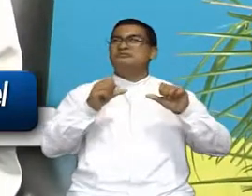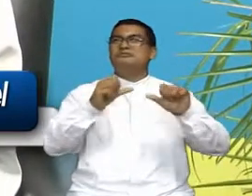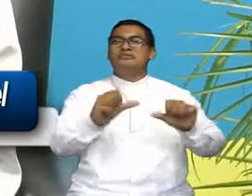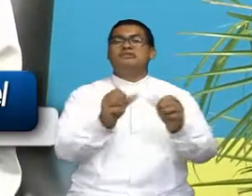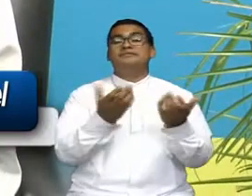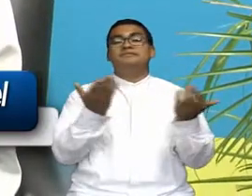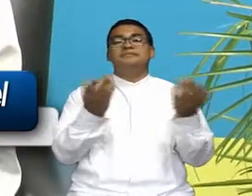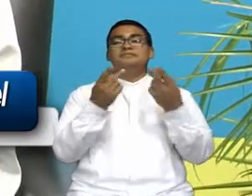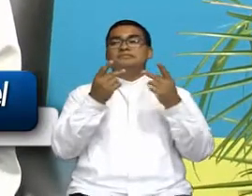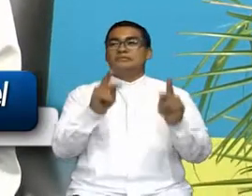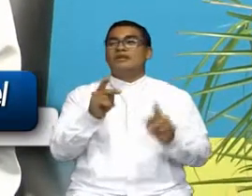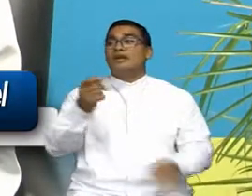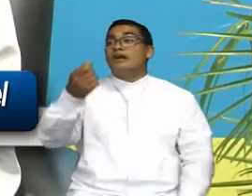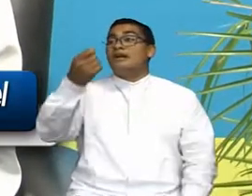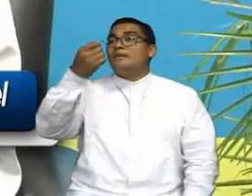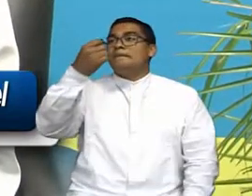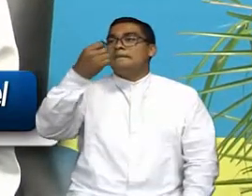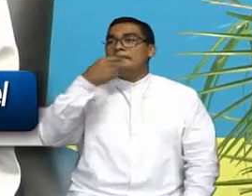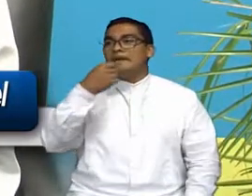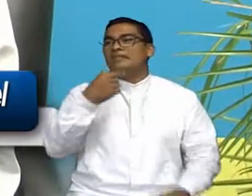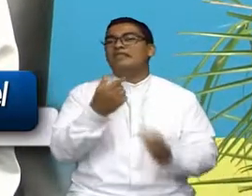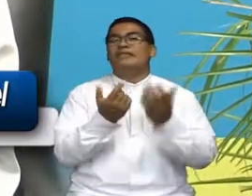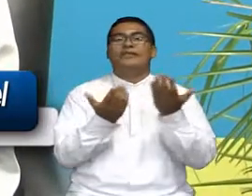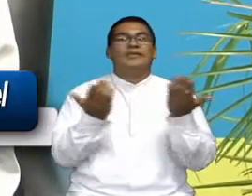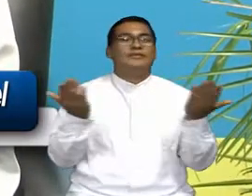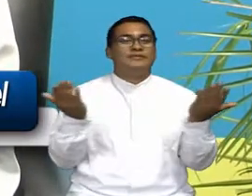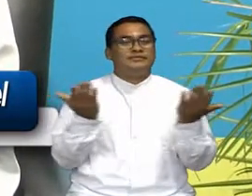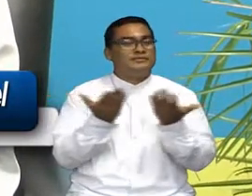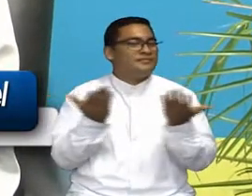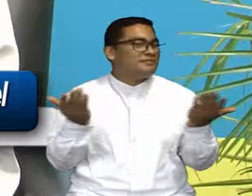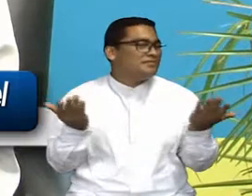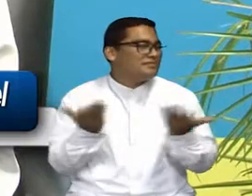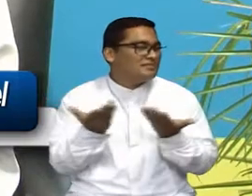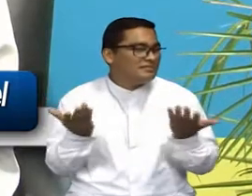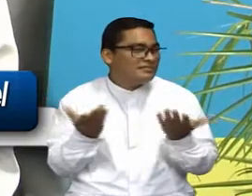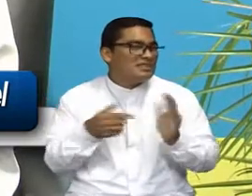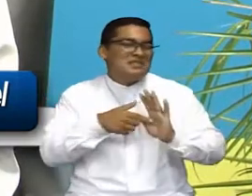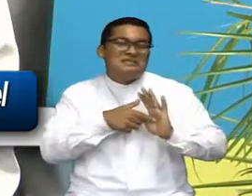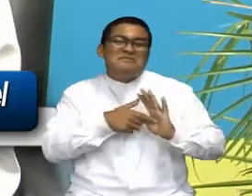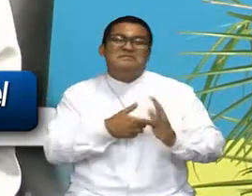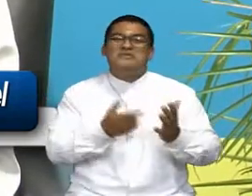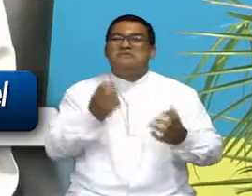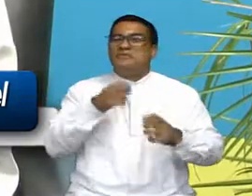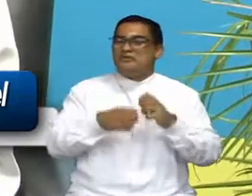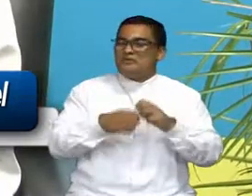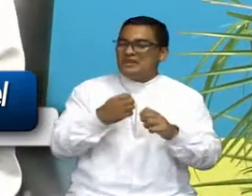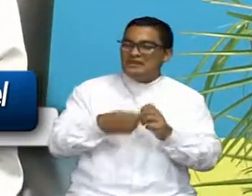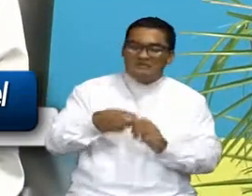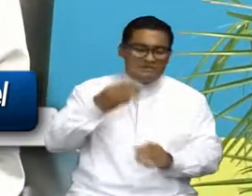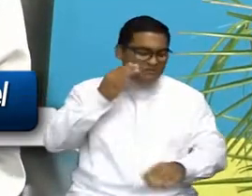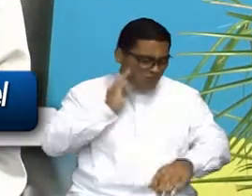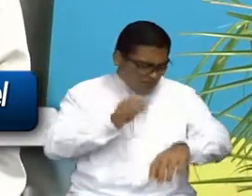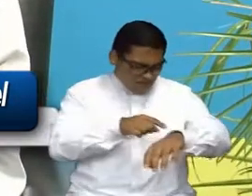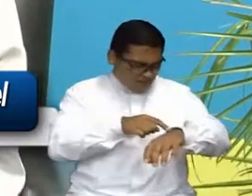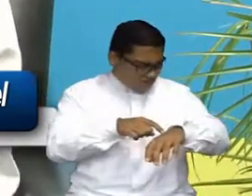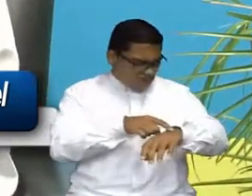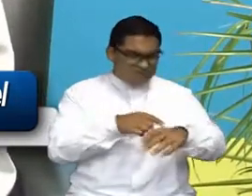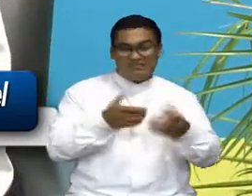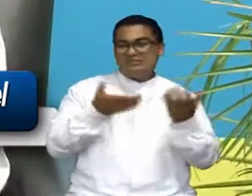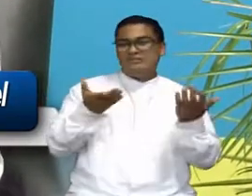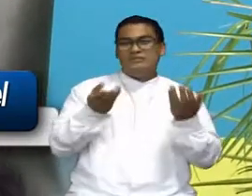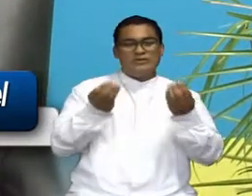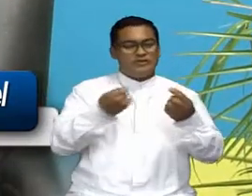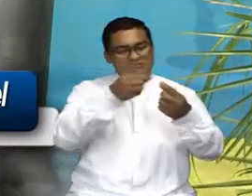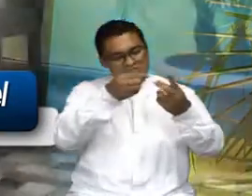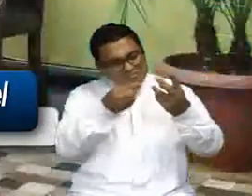de ese tratamiento que debe haber. Me imagino que como los factores que producen estos moretones son muchos,